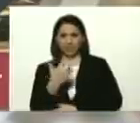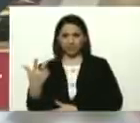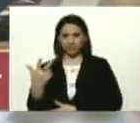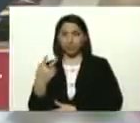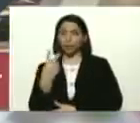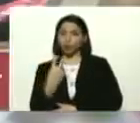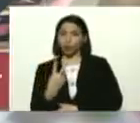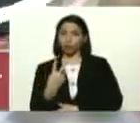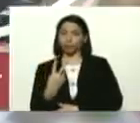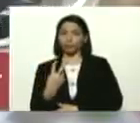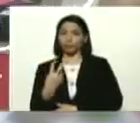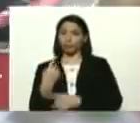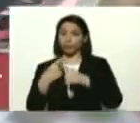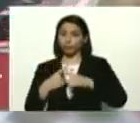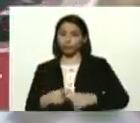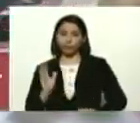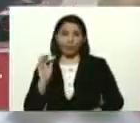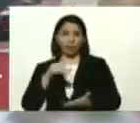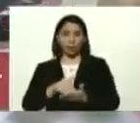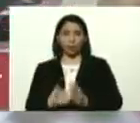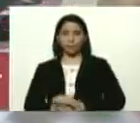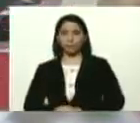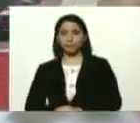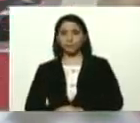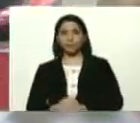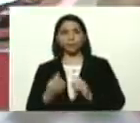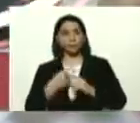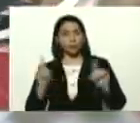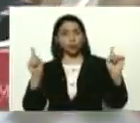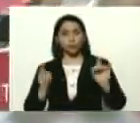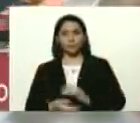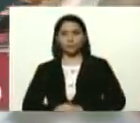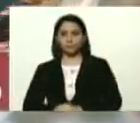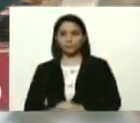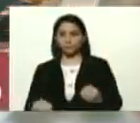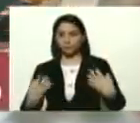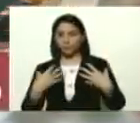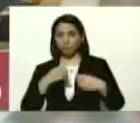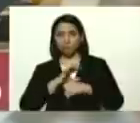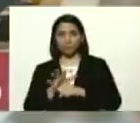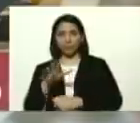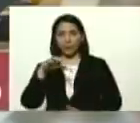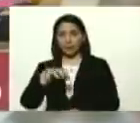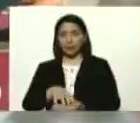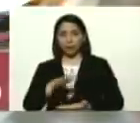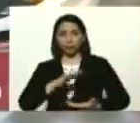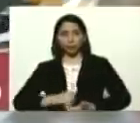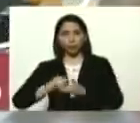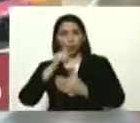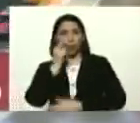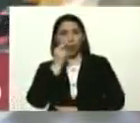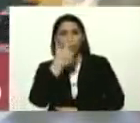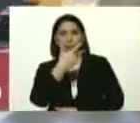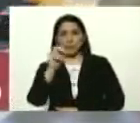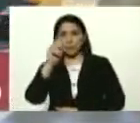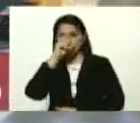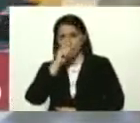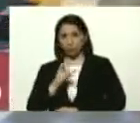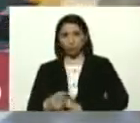que se registran en Aragua. Luego tenemos un caso en el estado Trujillo, un hombre de 30